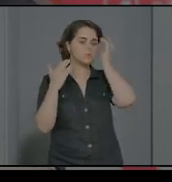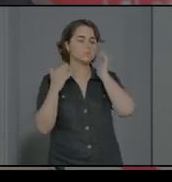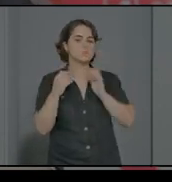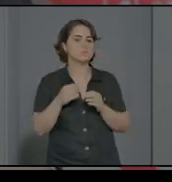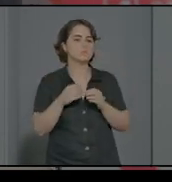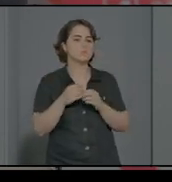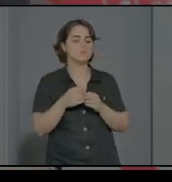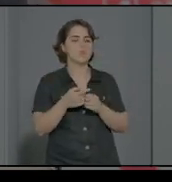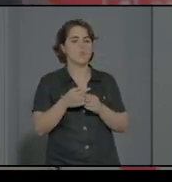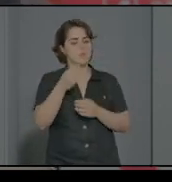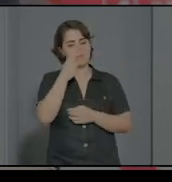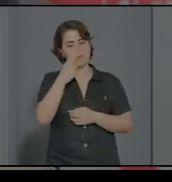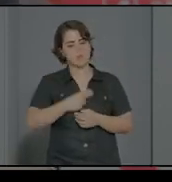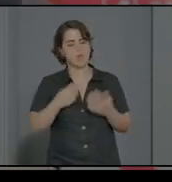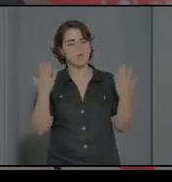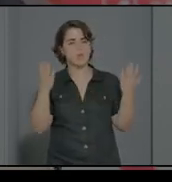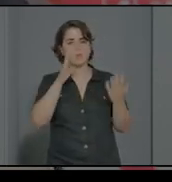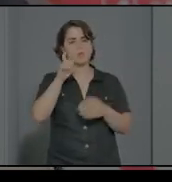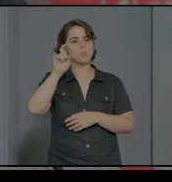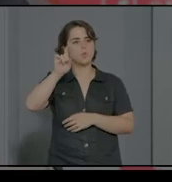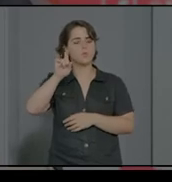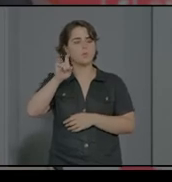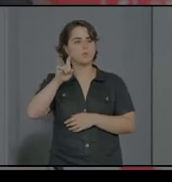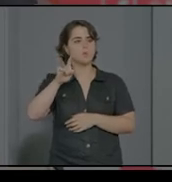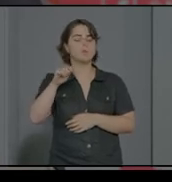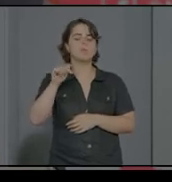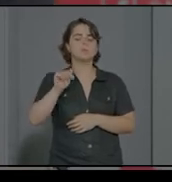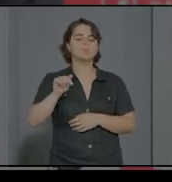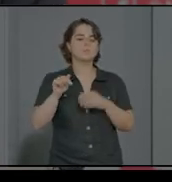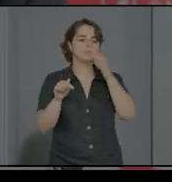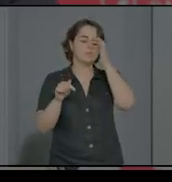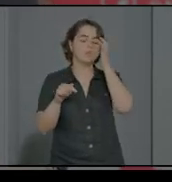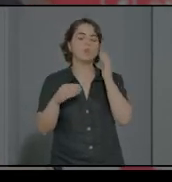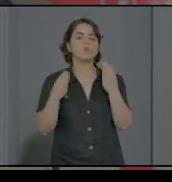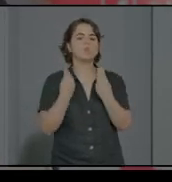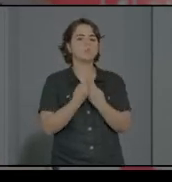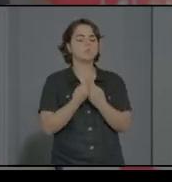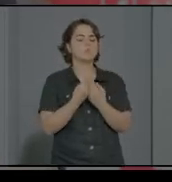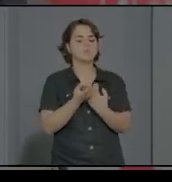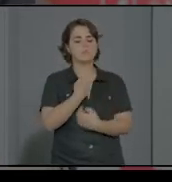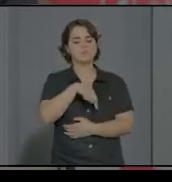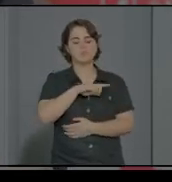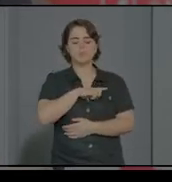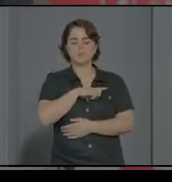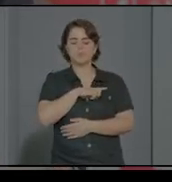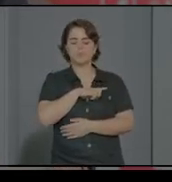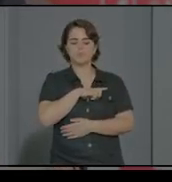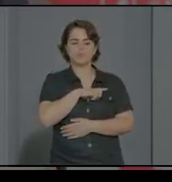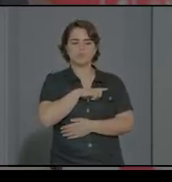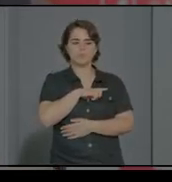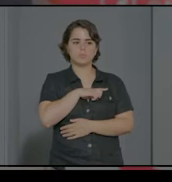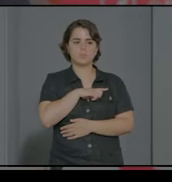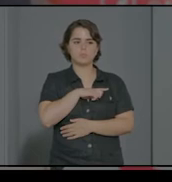invitado también por el profesor Jandolo, con el que tenemos una larga y buena